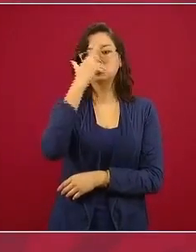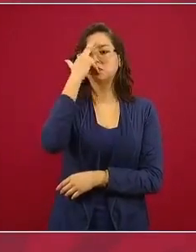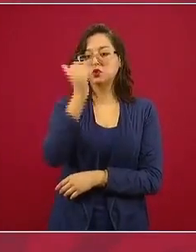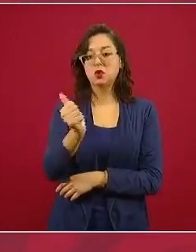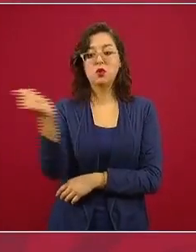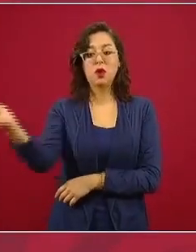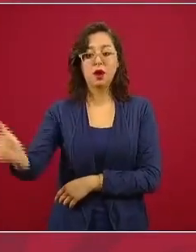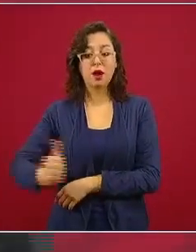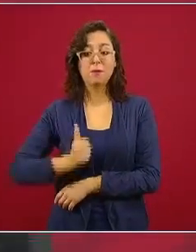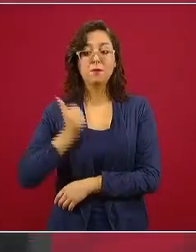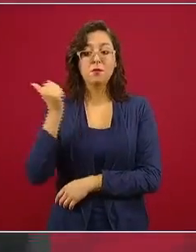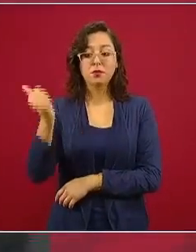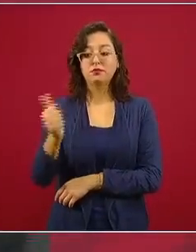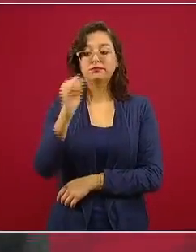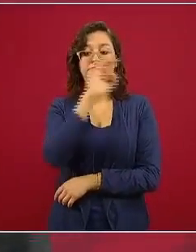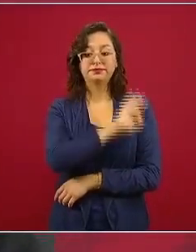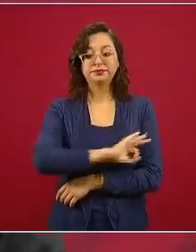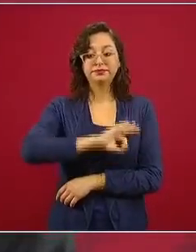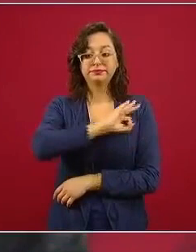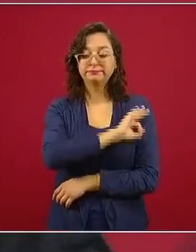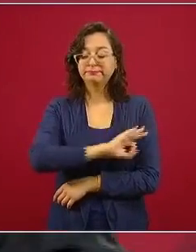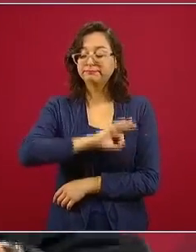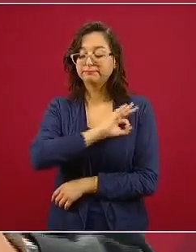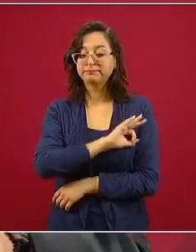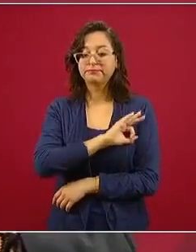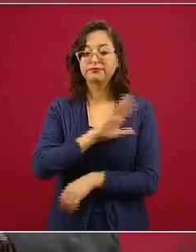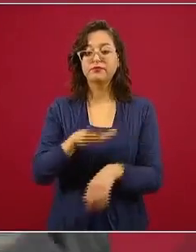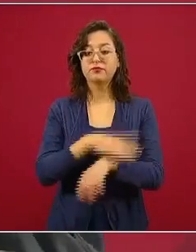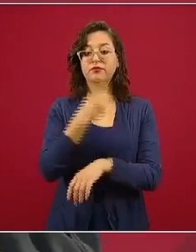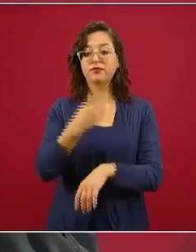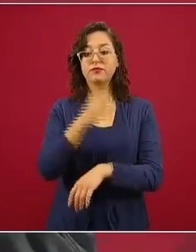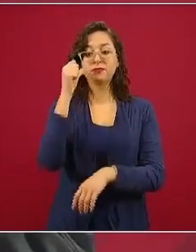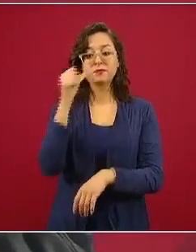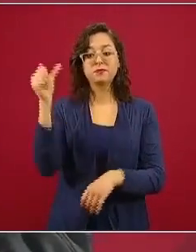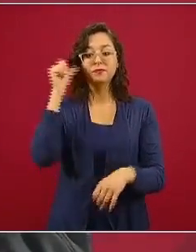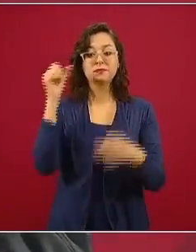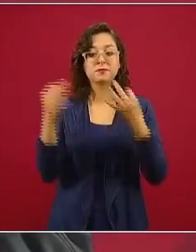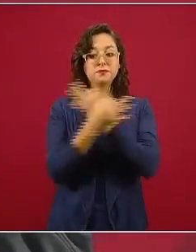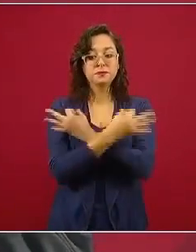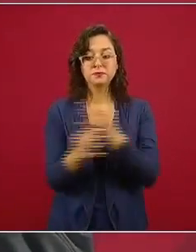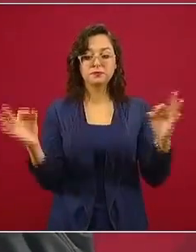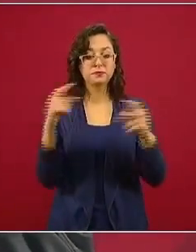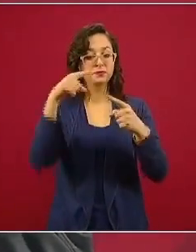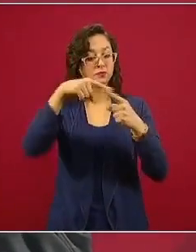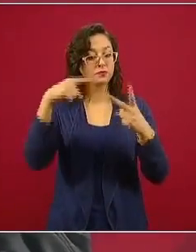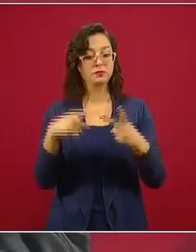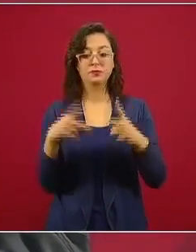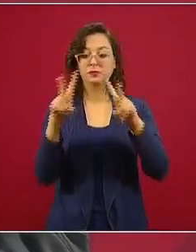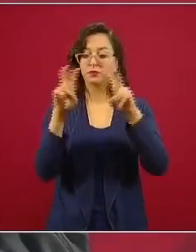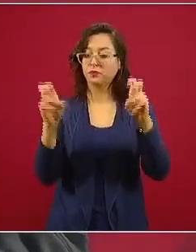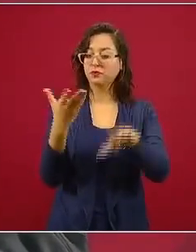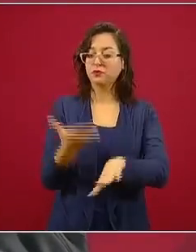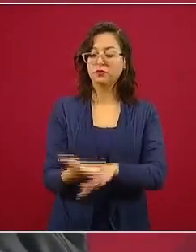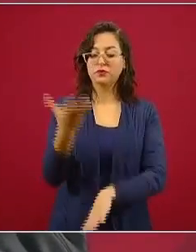por lo que dio a conocer el día de ayer. Dos cosas muy importantes: